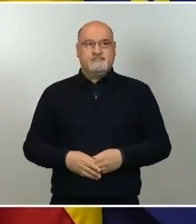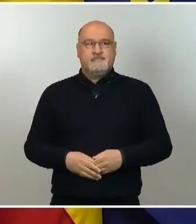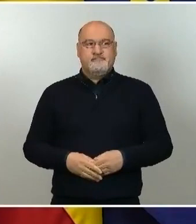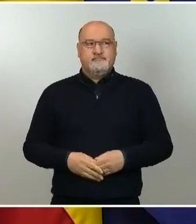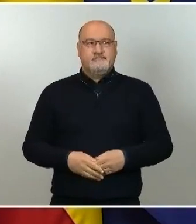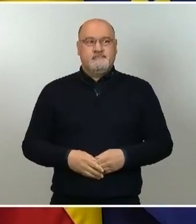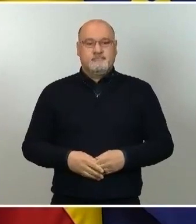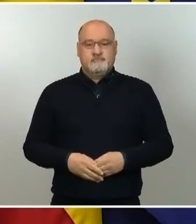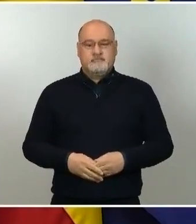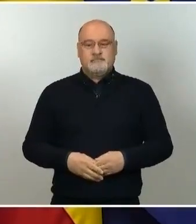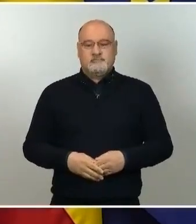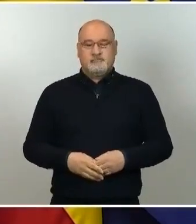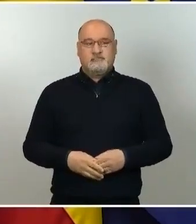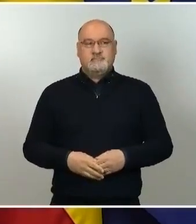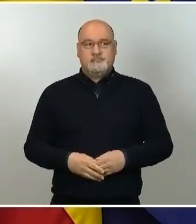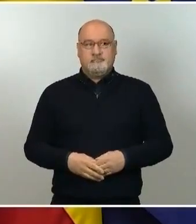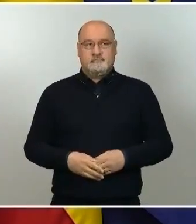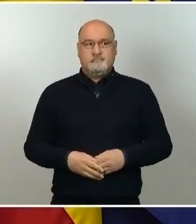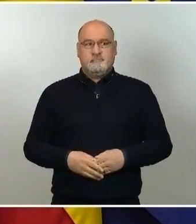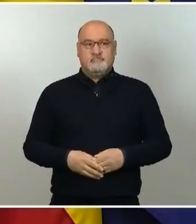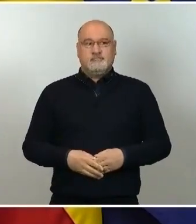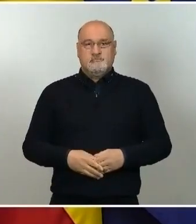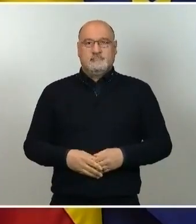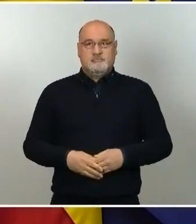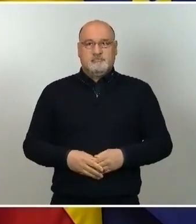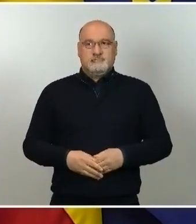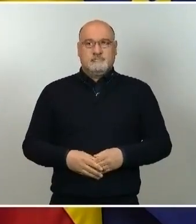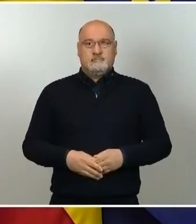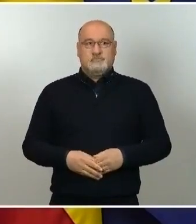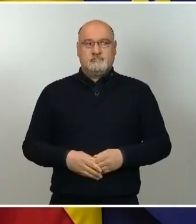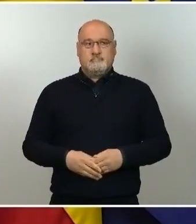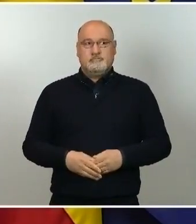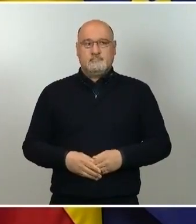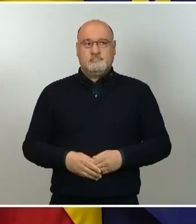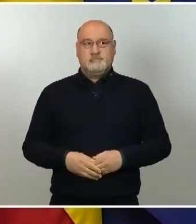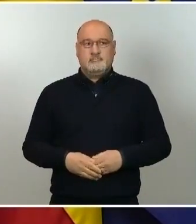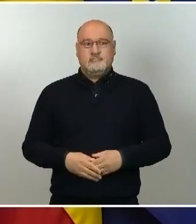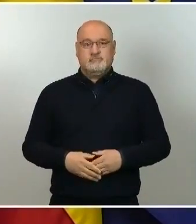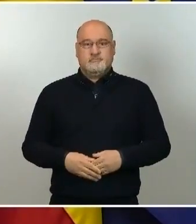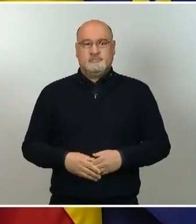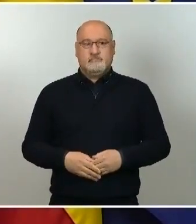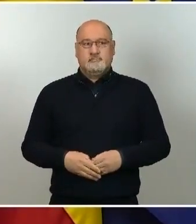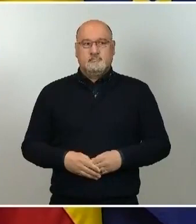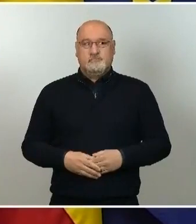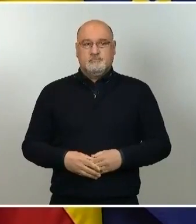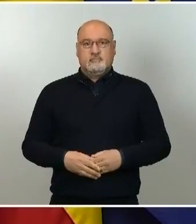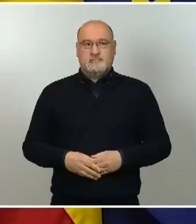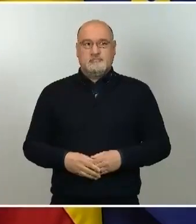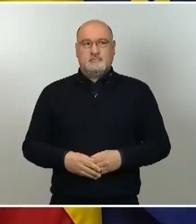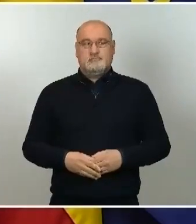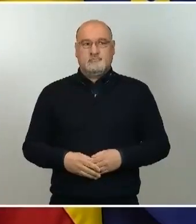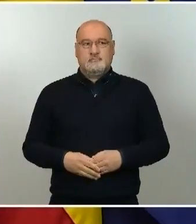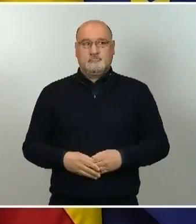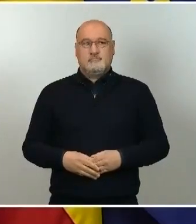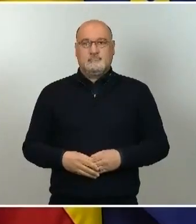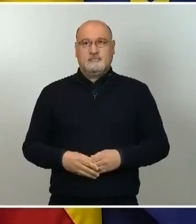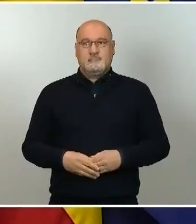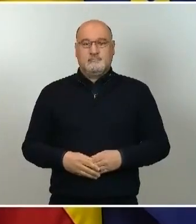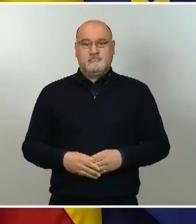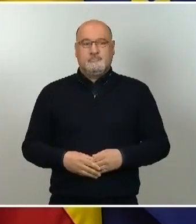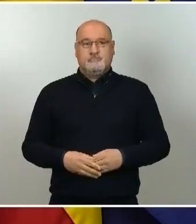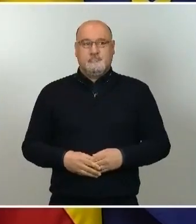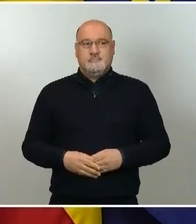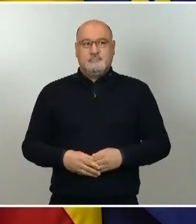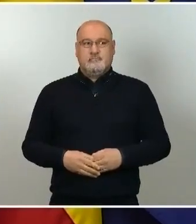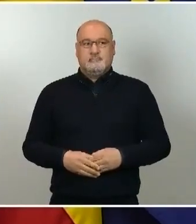extender al resto del territorio. Los datos de hoy nos dan 128 casos por 100.000 habitantes en los últimos 14